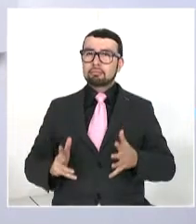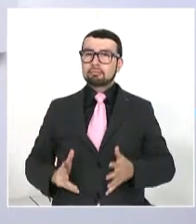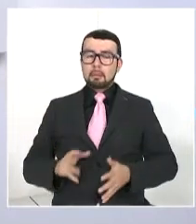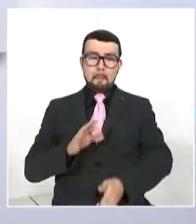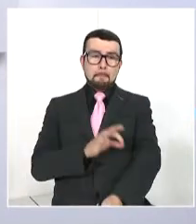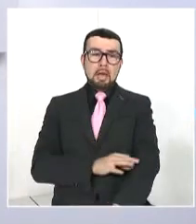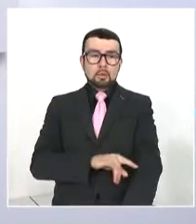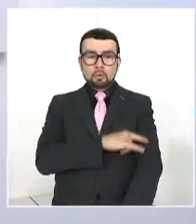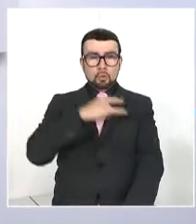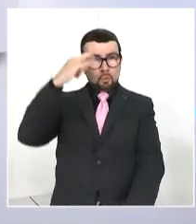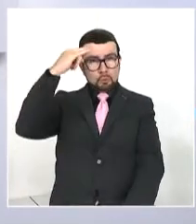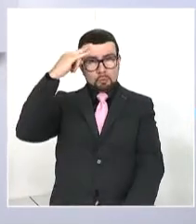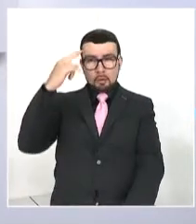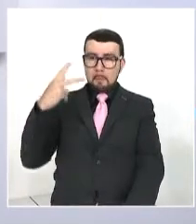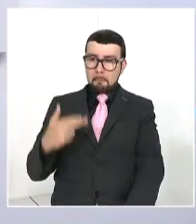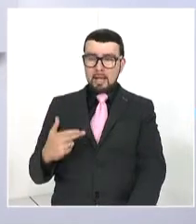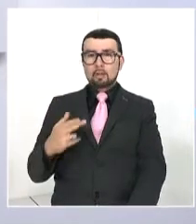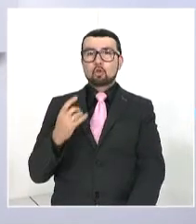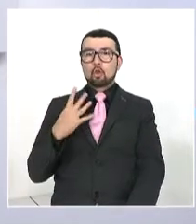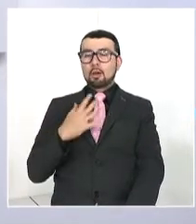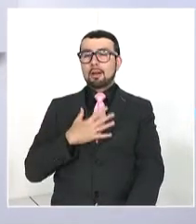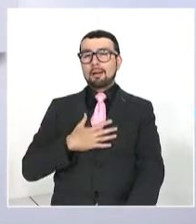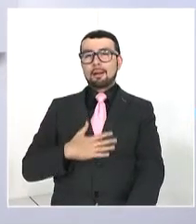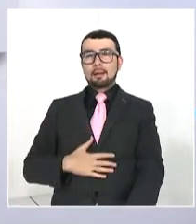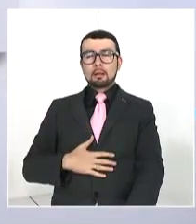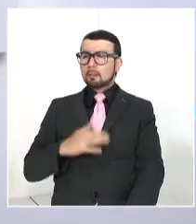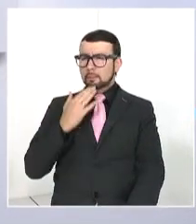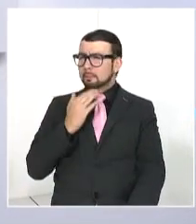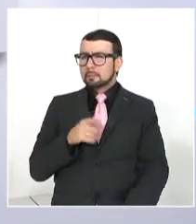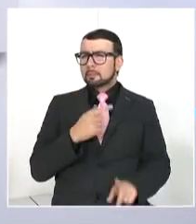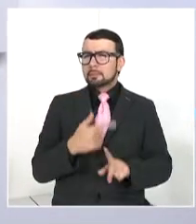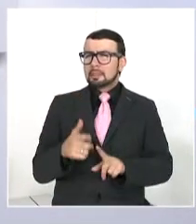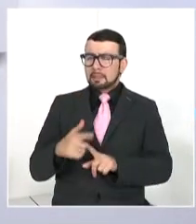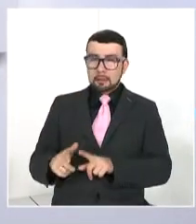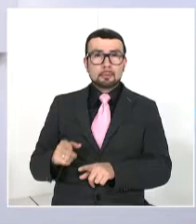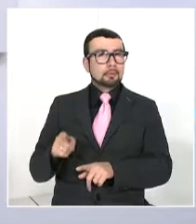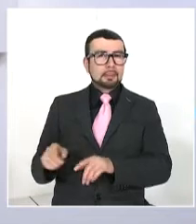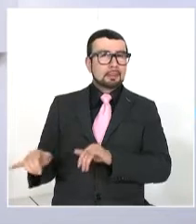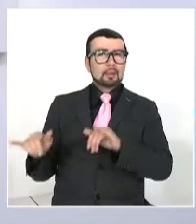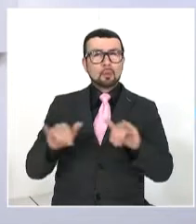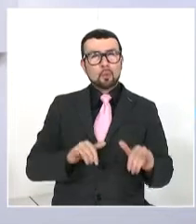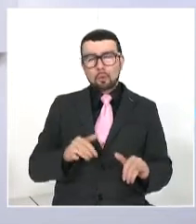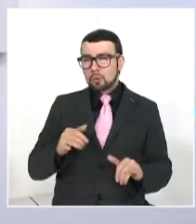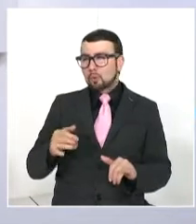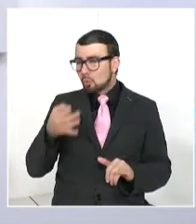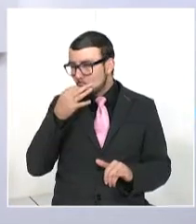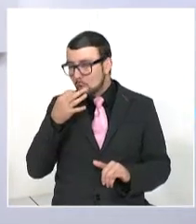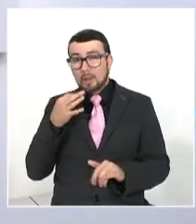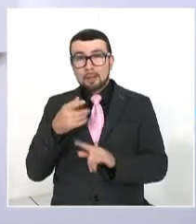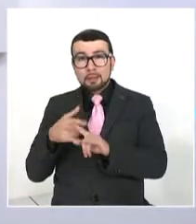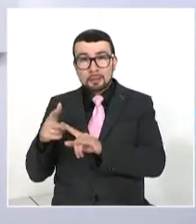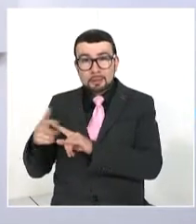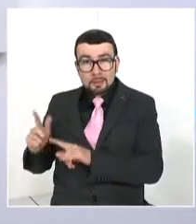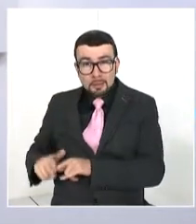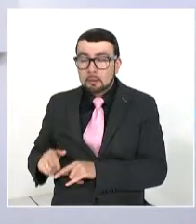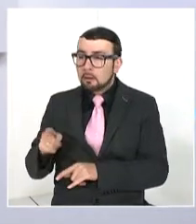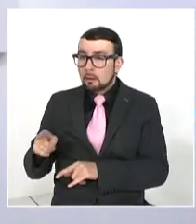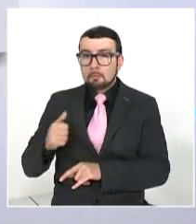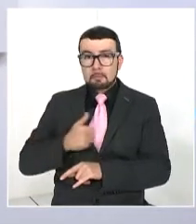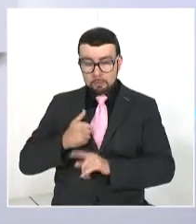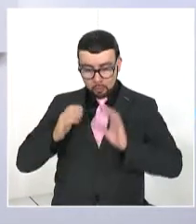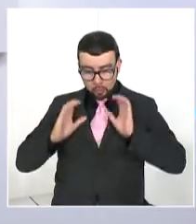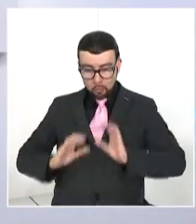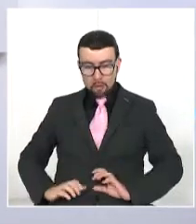algo que nos quita el dolor, que son los opiáceos, como las endorfinas, las encefalopinas, son sustancias que produce el propio